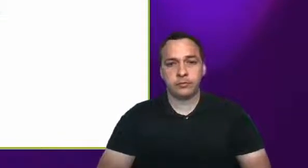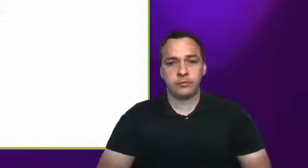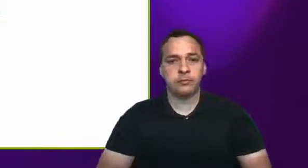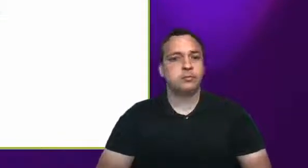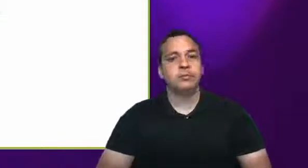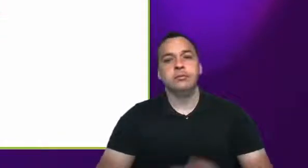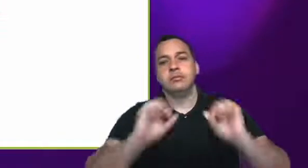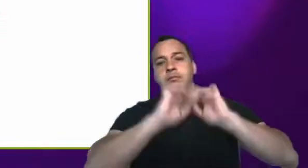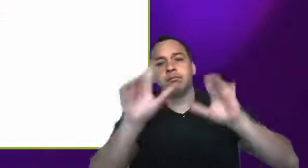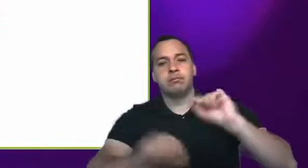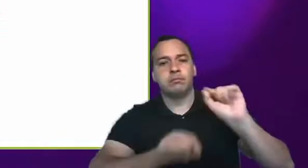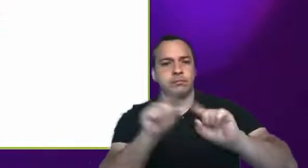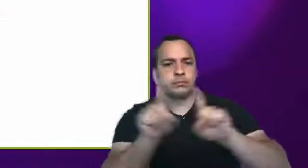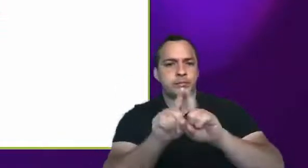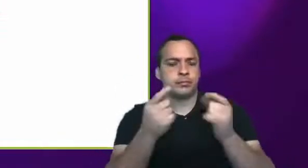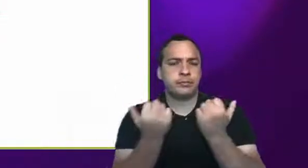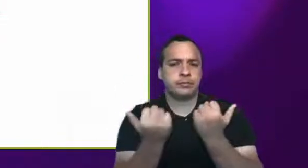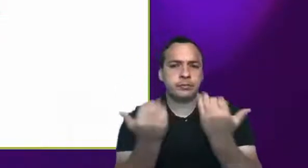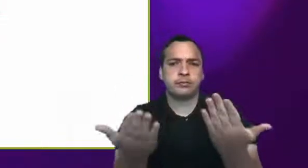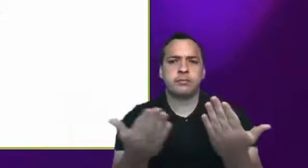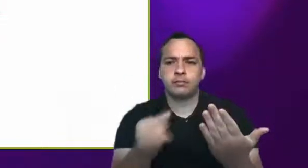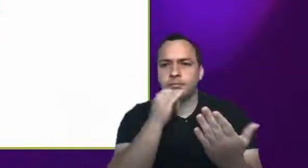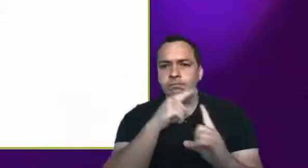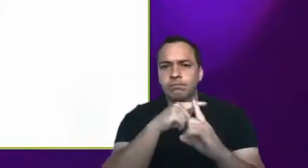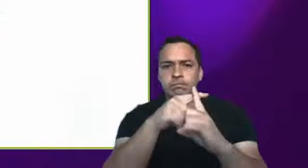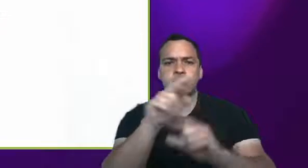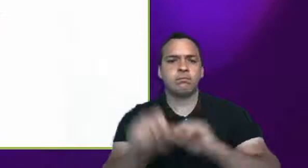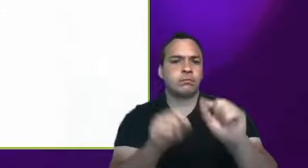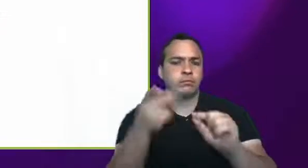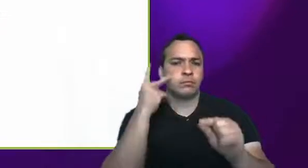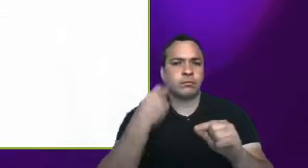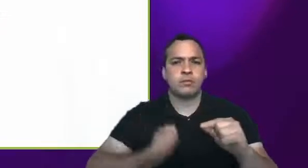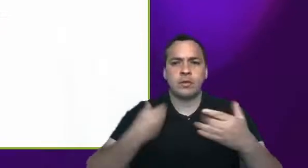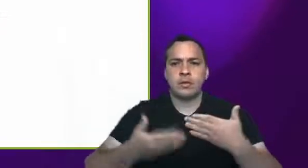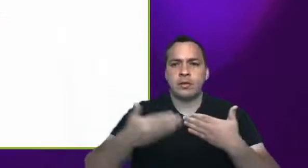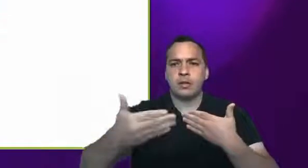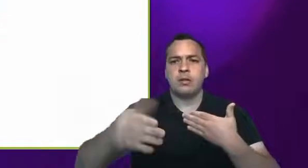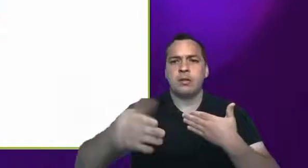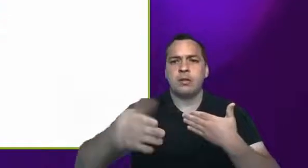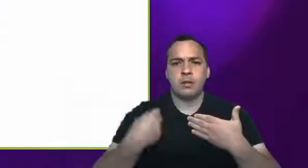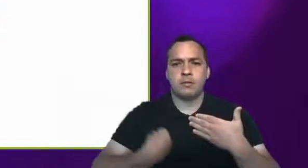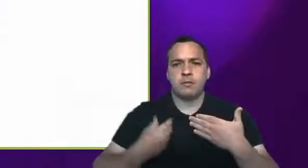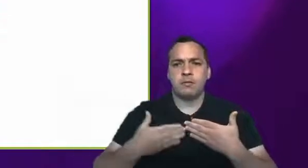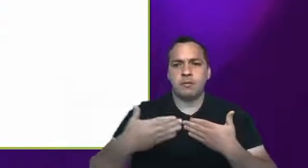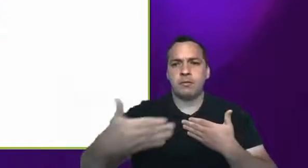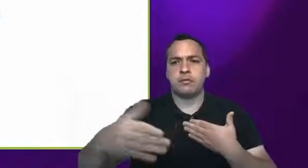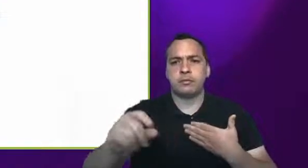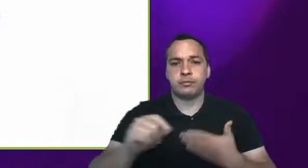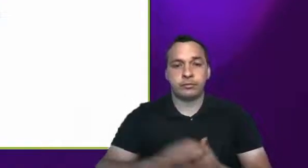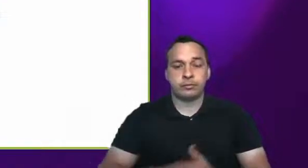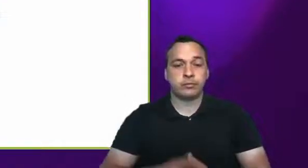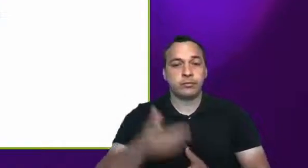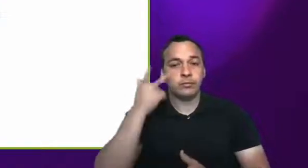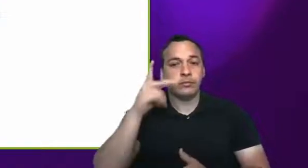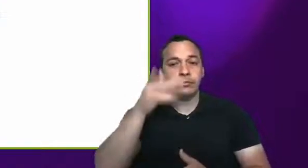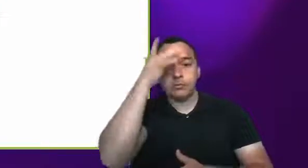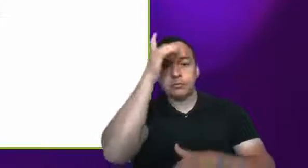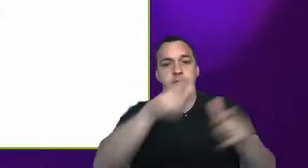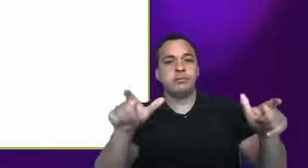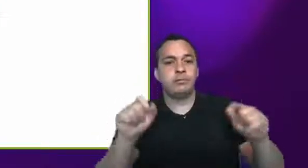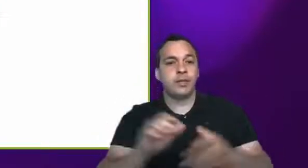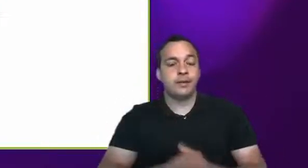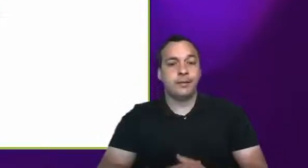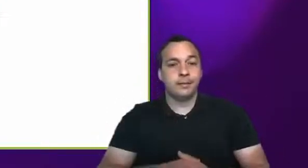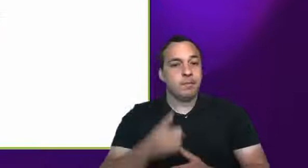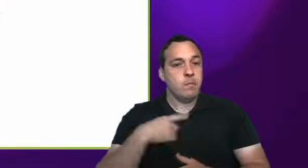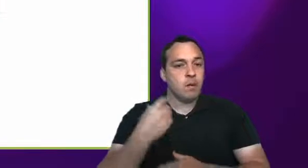claro en el hecho de ofrecer un beneficio de sobrevivencia, de sobrevida a estos pacientes. El